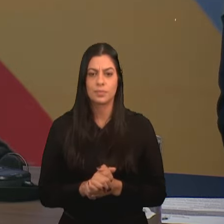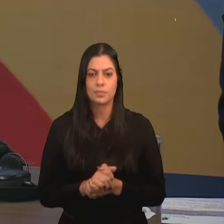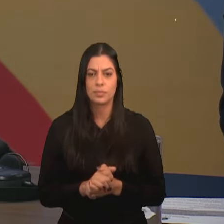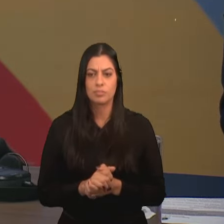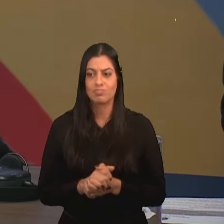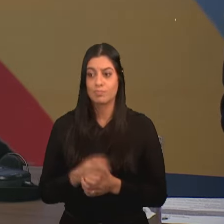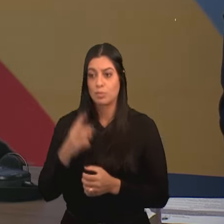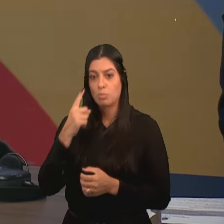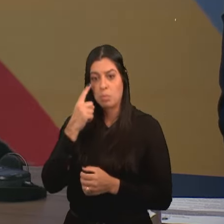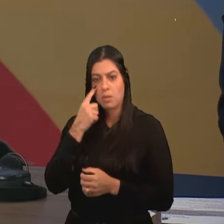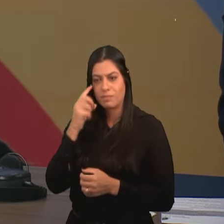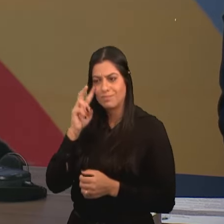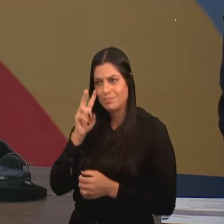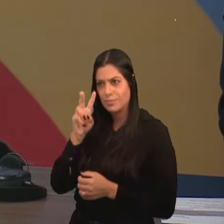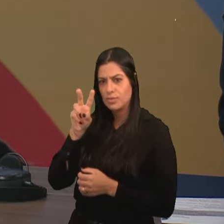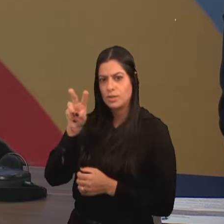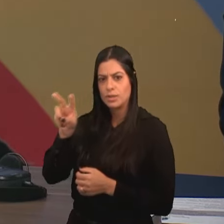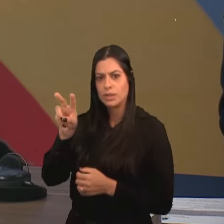una visión